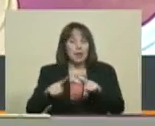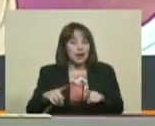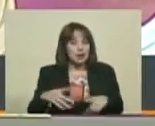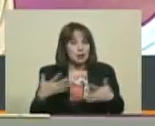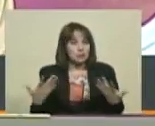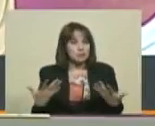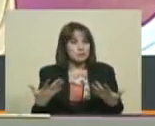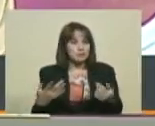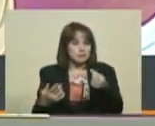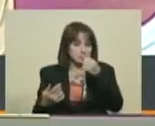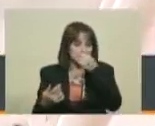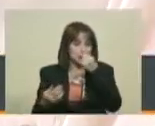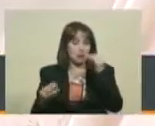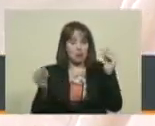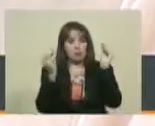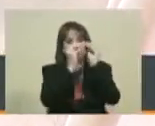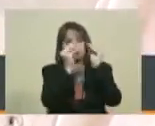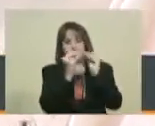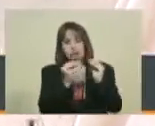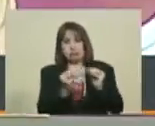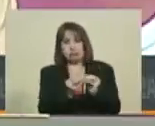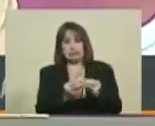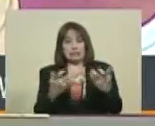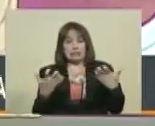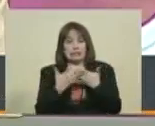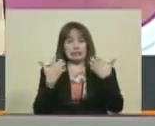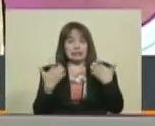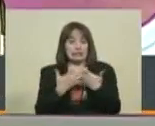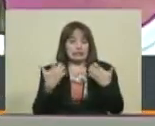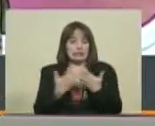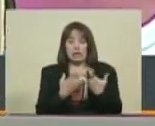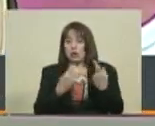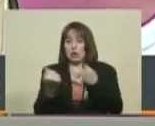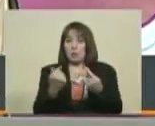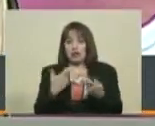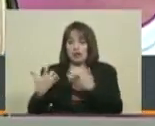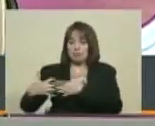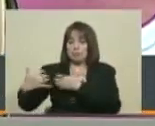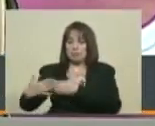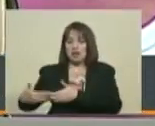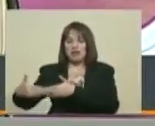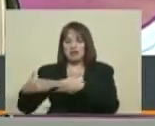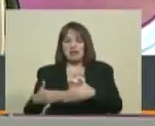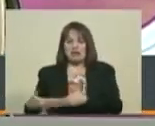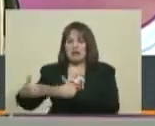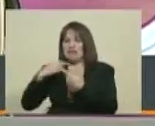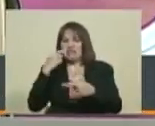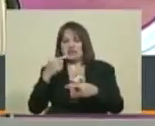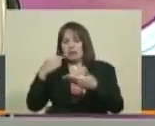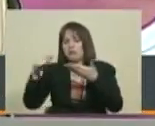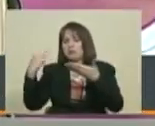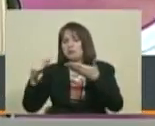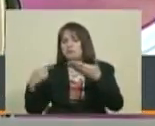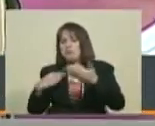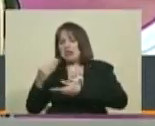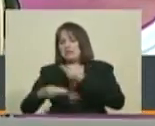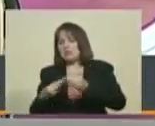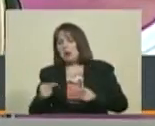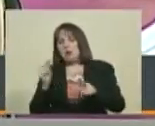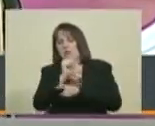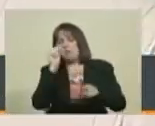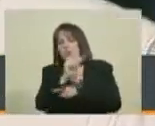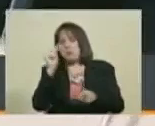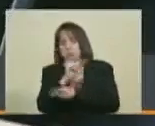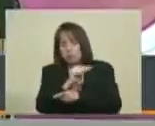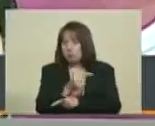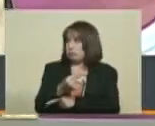porque esto coincidió con una guerra económica terrible donde el imperialismo echaba cálculos. Si le hacemos esto, esto y esto,